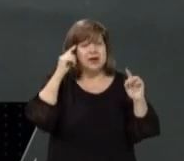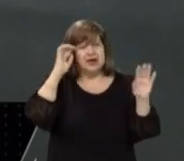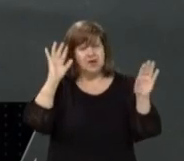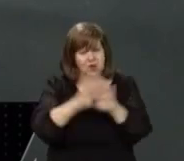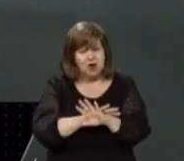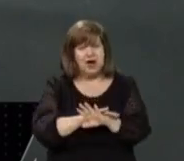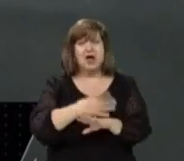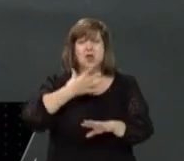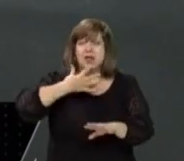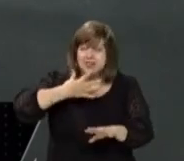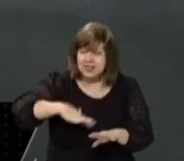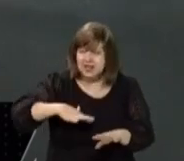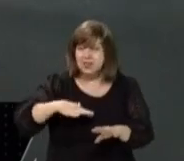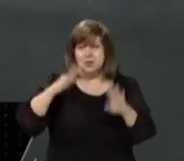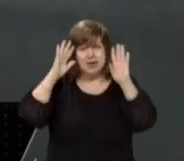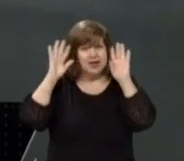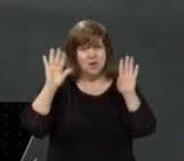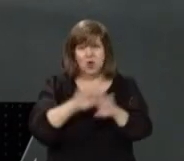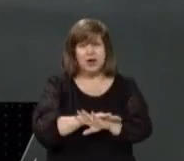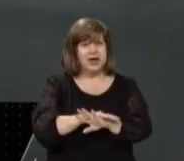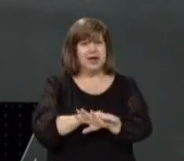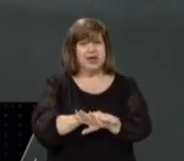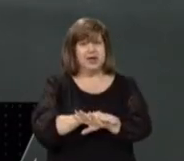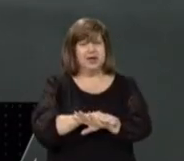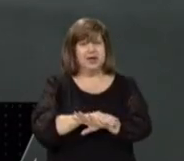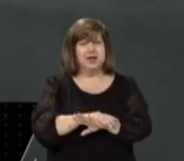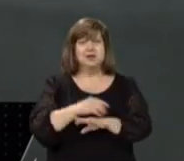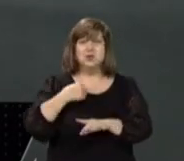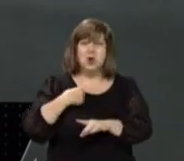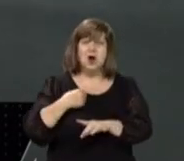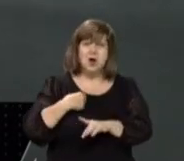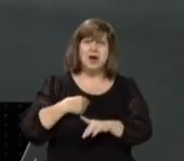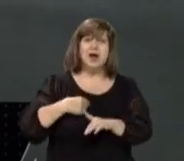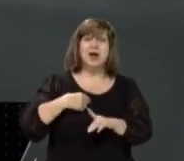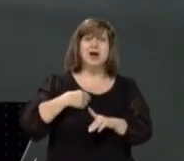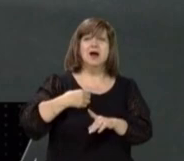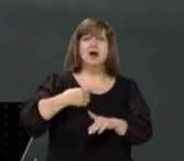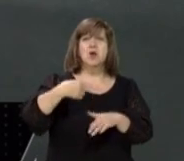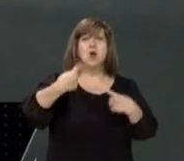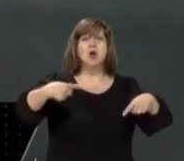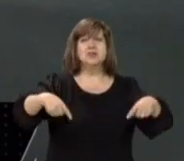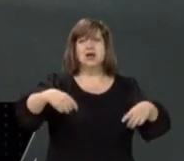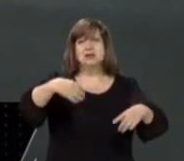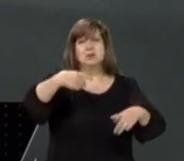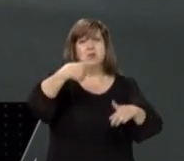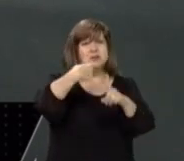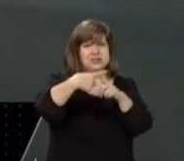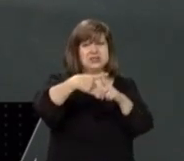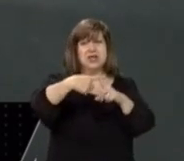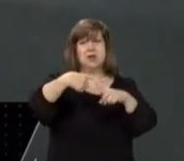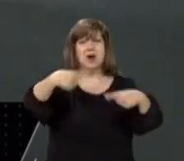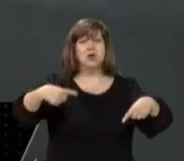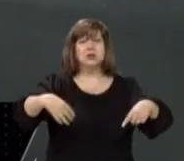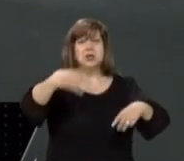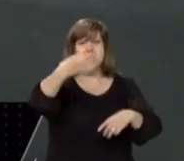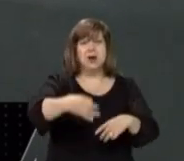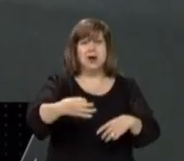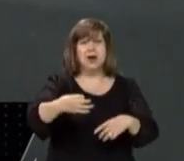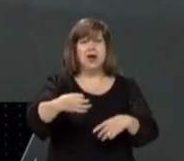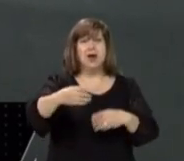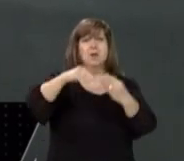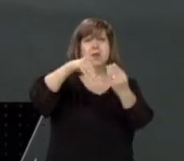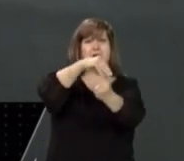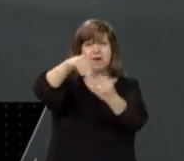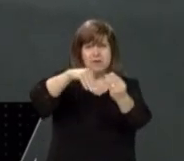las cosas malas que hice y que las cosas buenas que estoy haciendo ahora es solo por ellos y por mí, que son lo